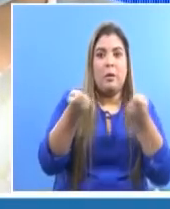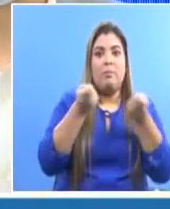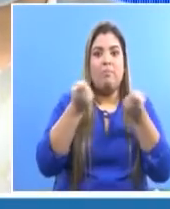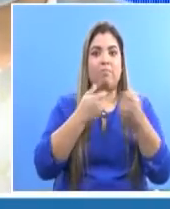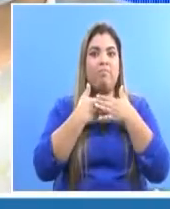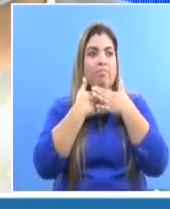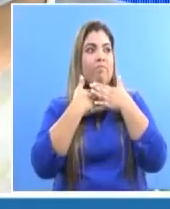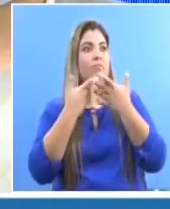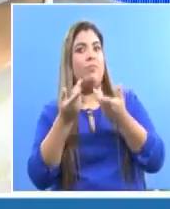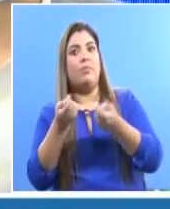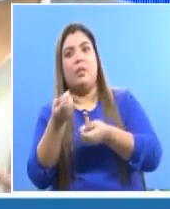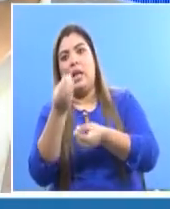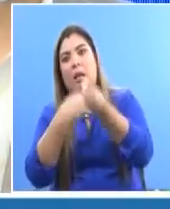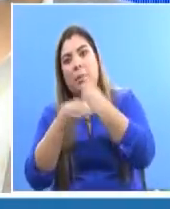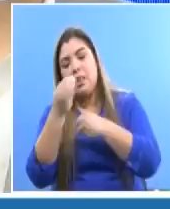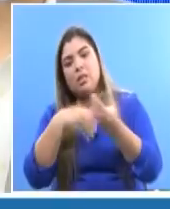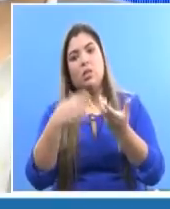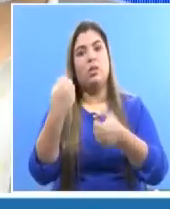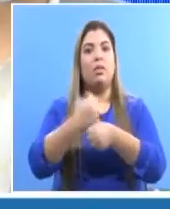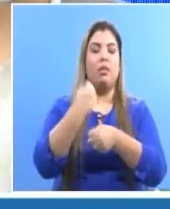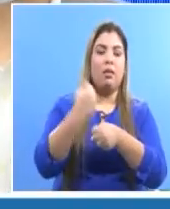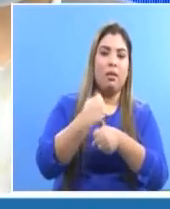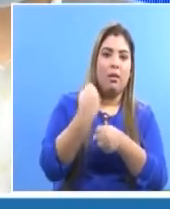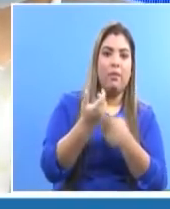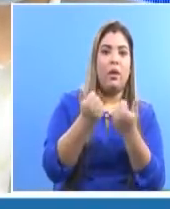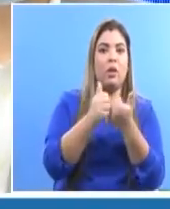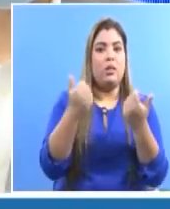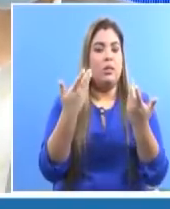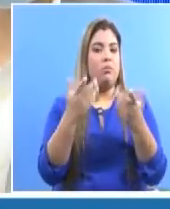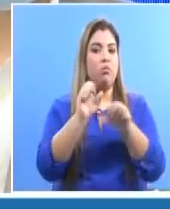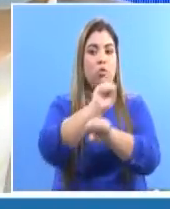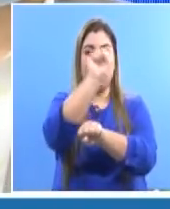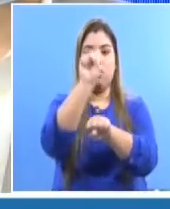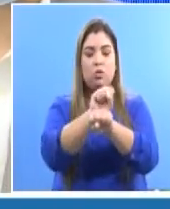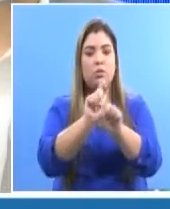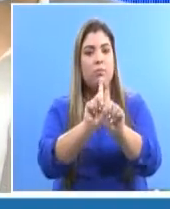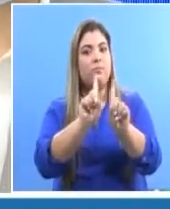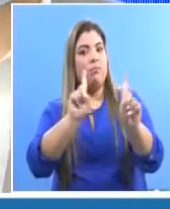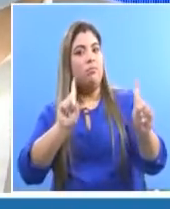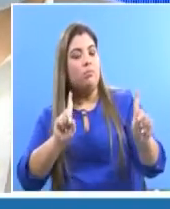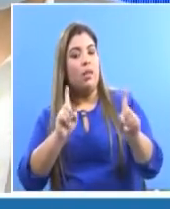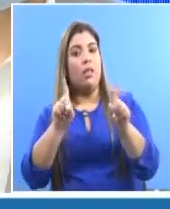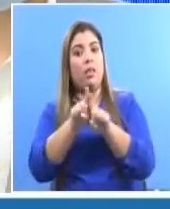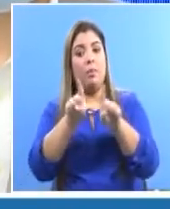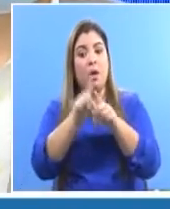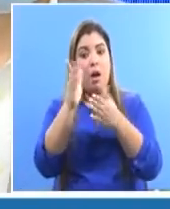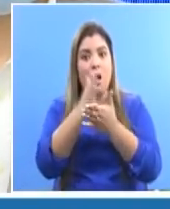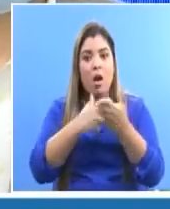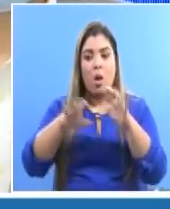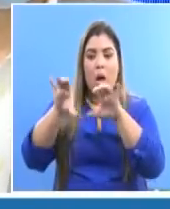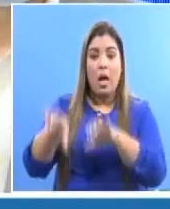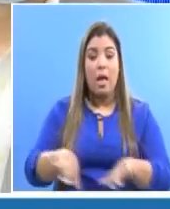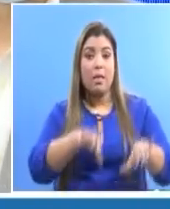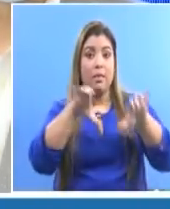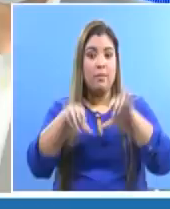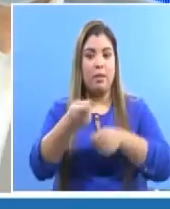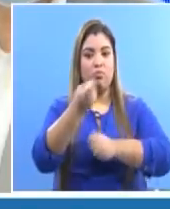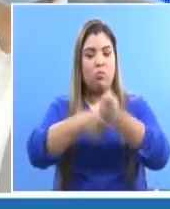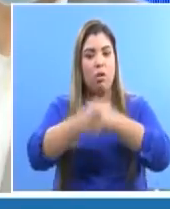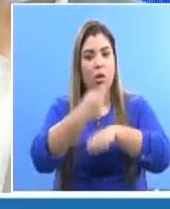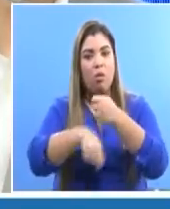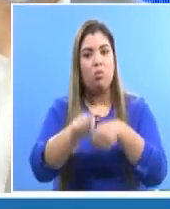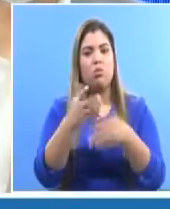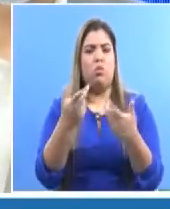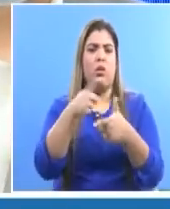tanto la interacción desde el punto de vista social, pero también algunas de las actividades económicas. Lo que